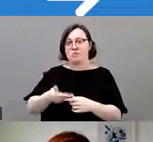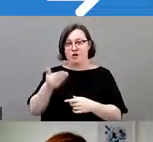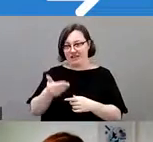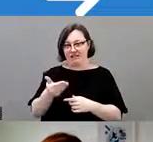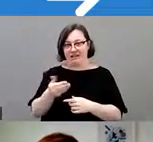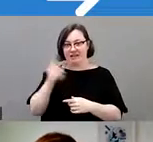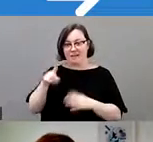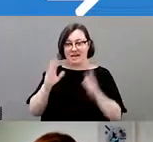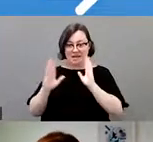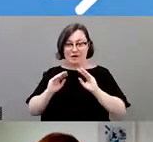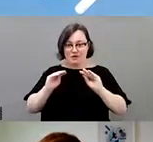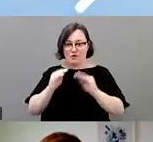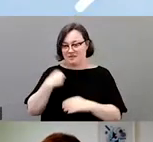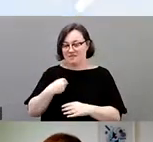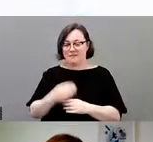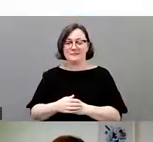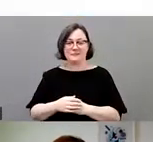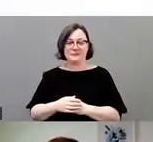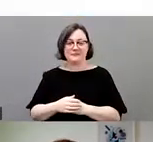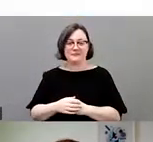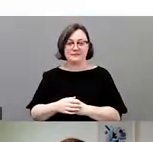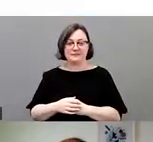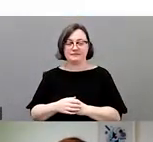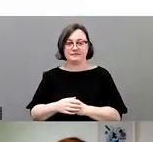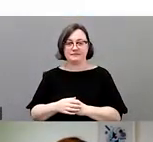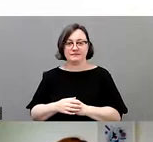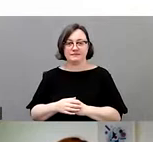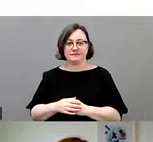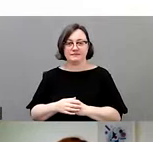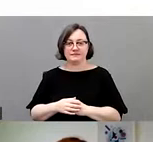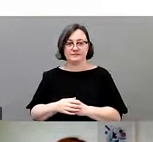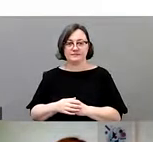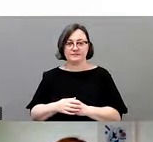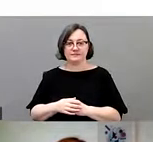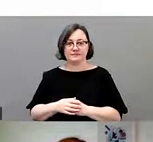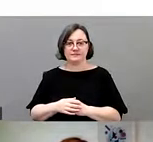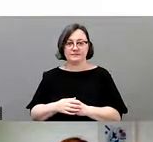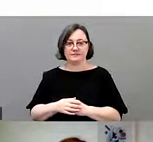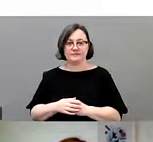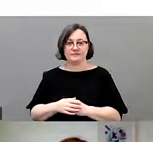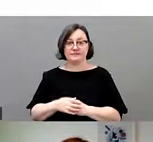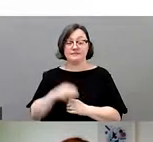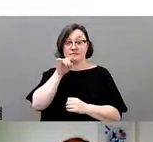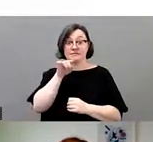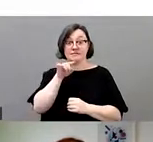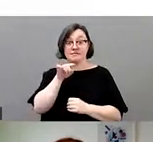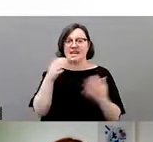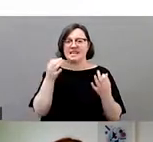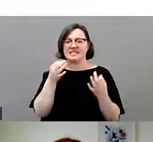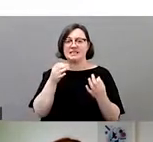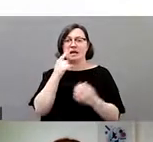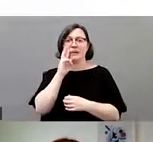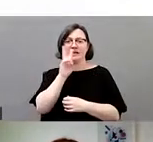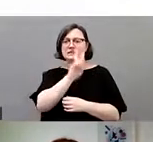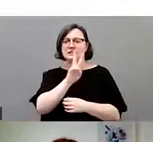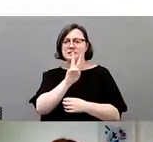en esta etapa. este es cuando, bueno, aquí es